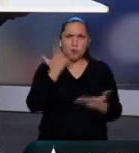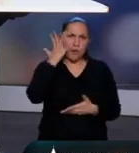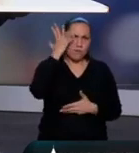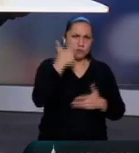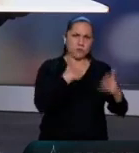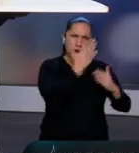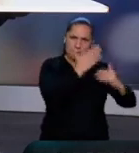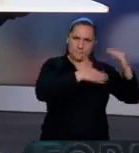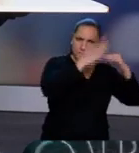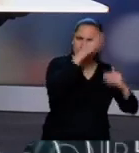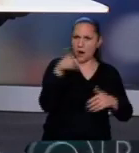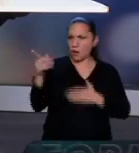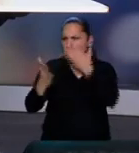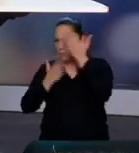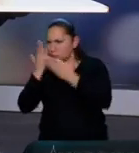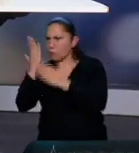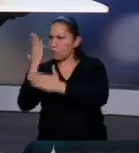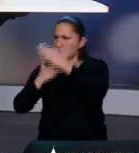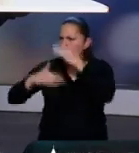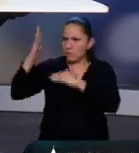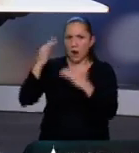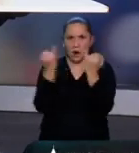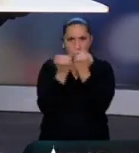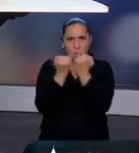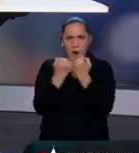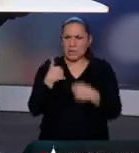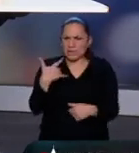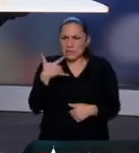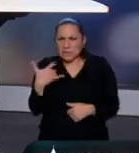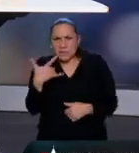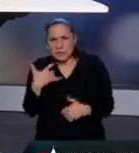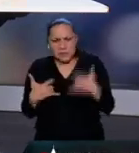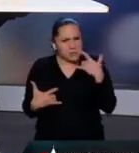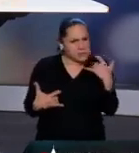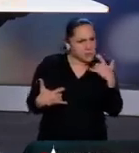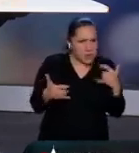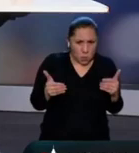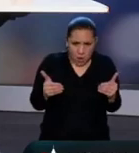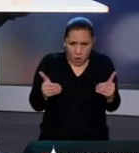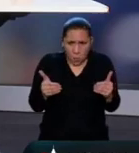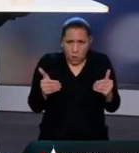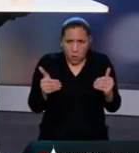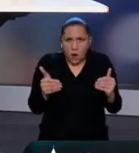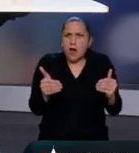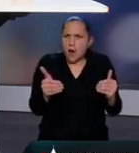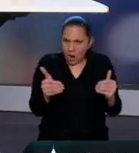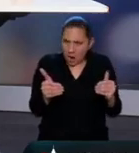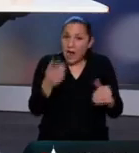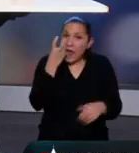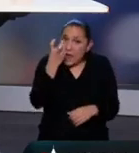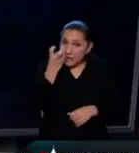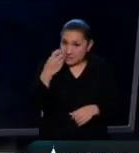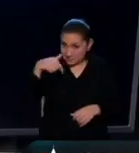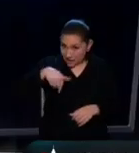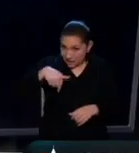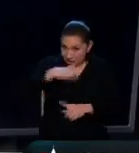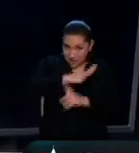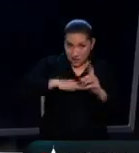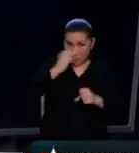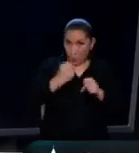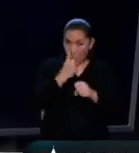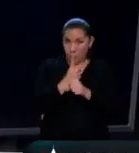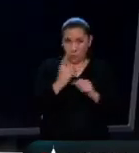bases para que eso se pueda desarrollar. No están construidas. Ahora, insisto, creo que hay por primera vez de parte del gobierno,